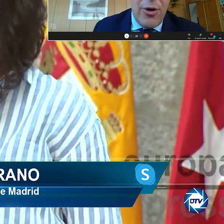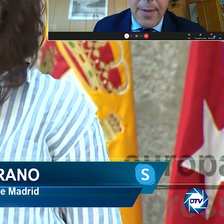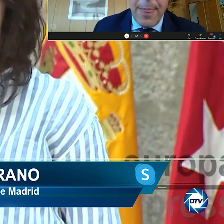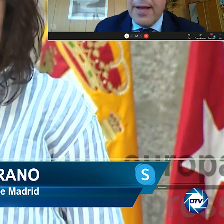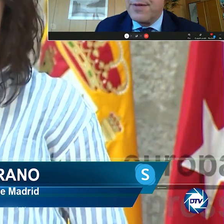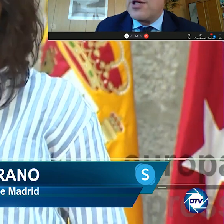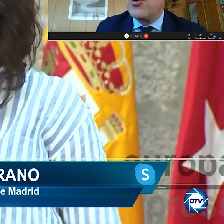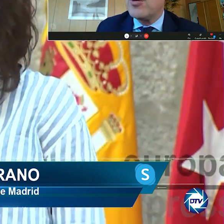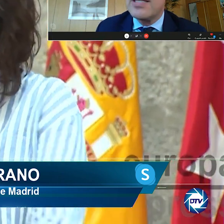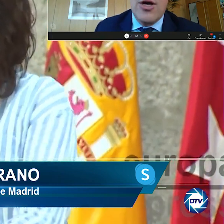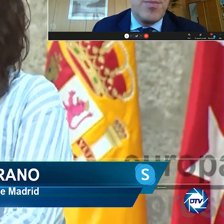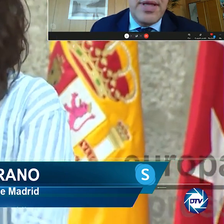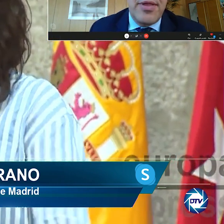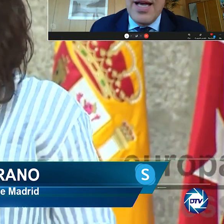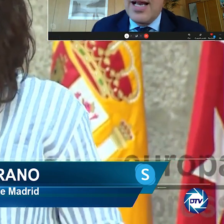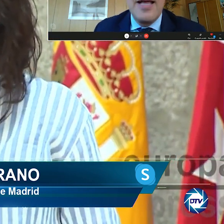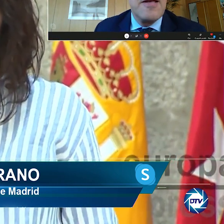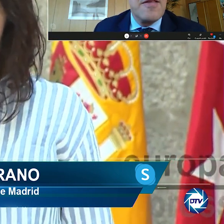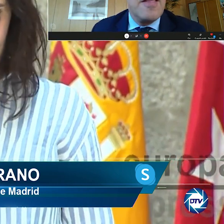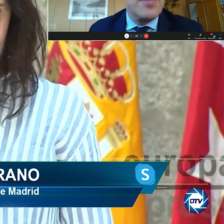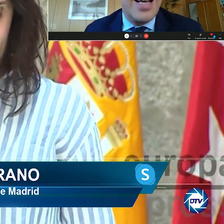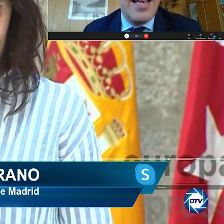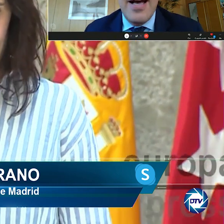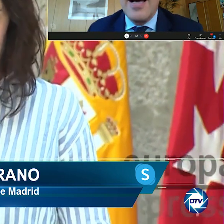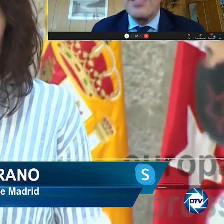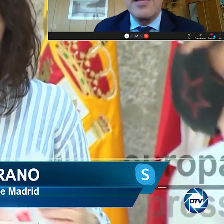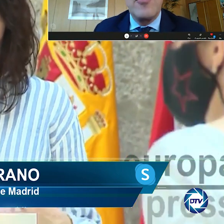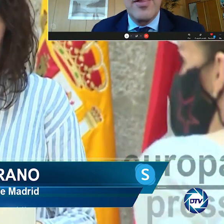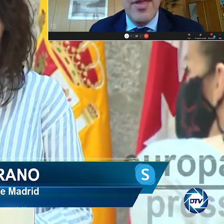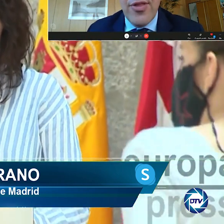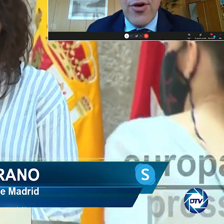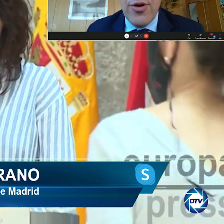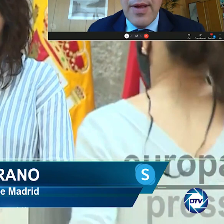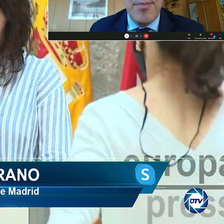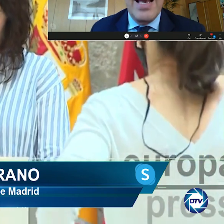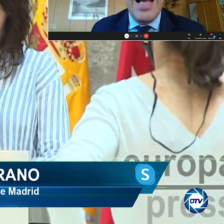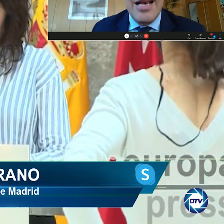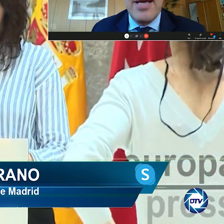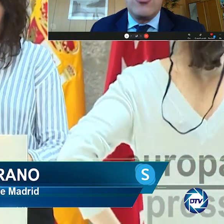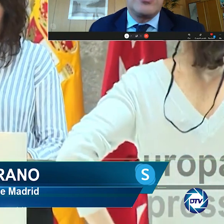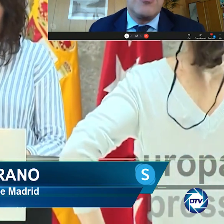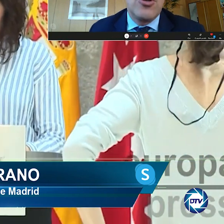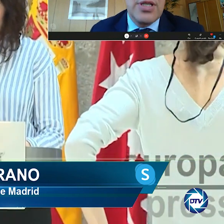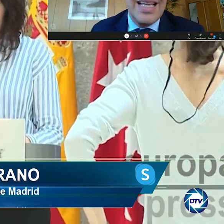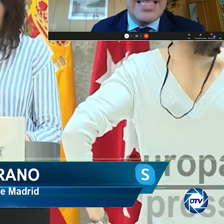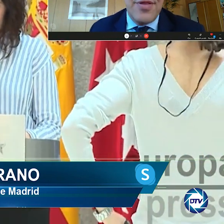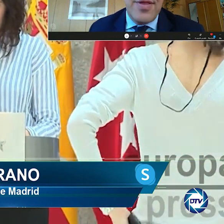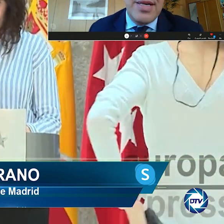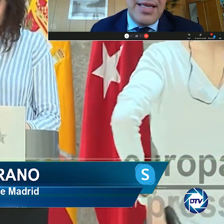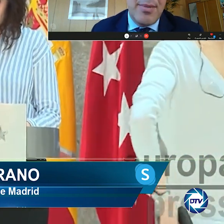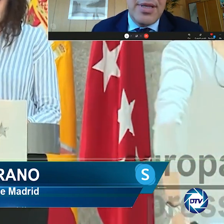que va a haber ahora desde el punto de vista competencial, de fiscalidad, de financiación, para calmar los ánimos